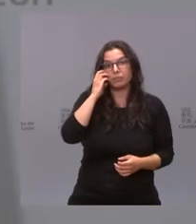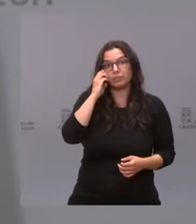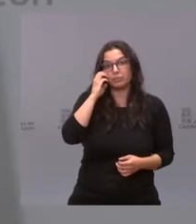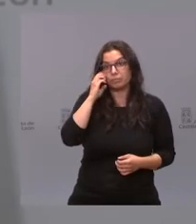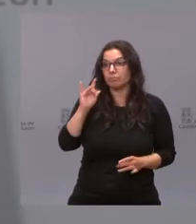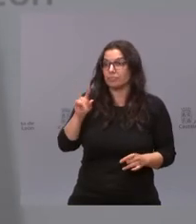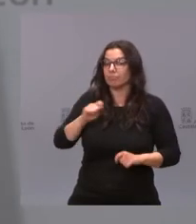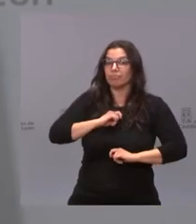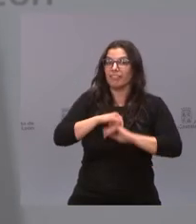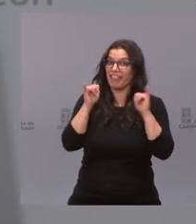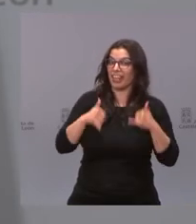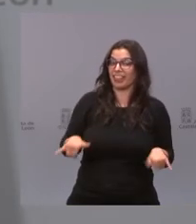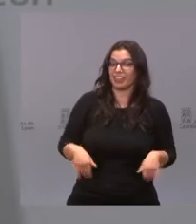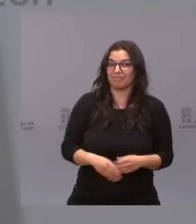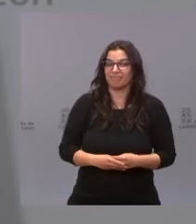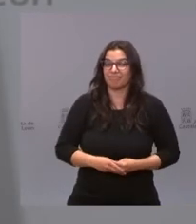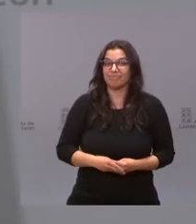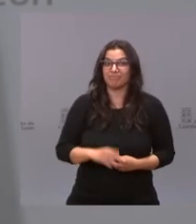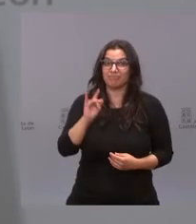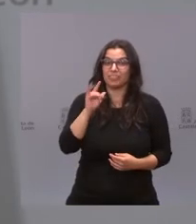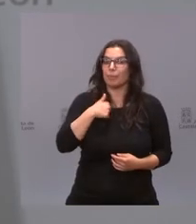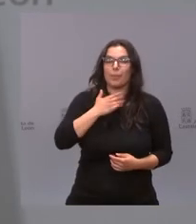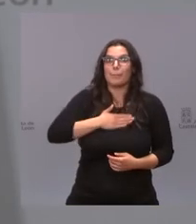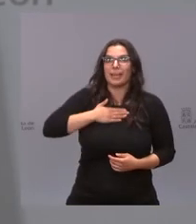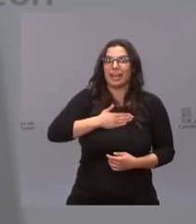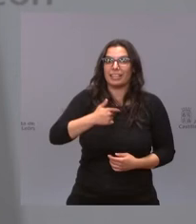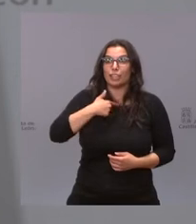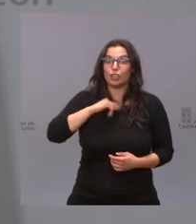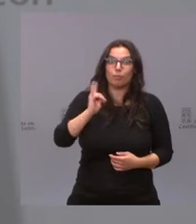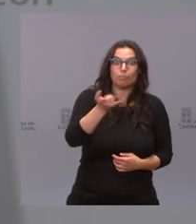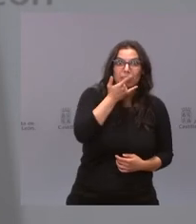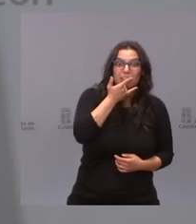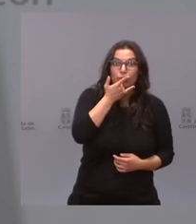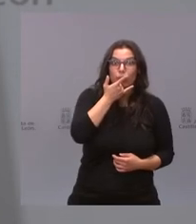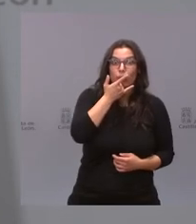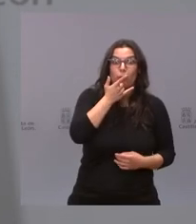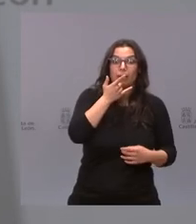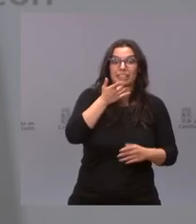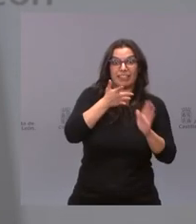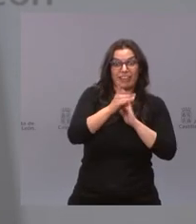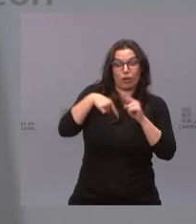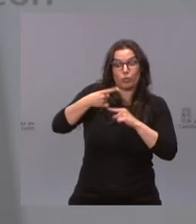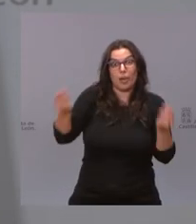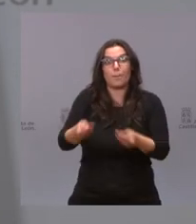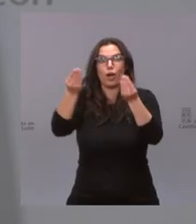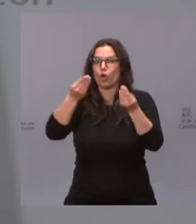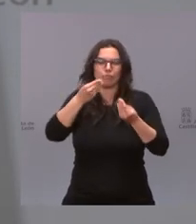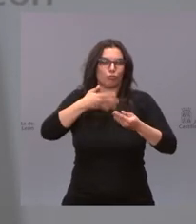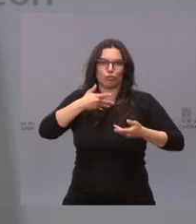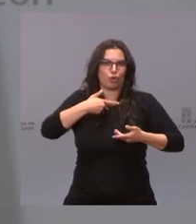feliz. Es decir, ya a mí me encanta cuando me equivoco y las cosas van mejor. Pero esto es lo que